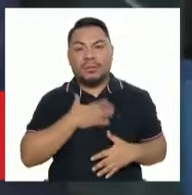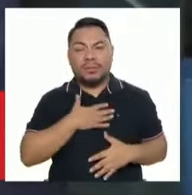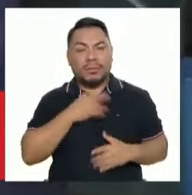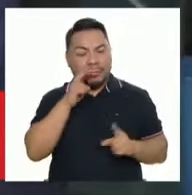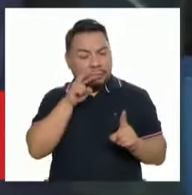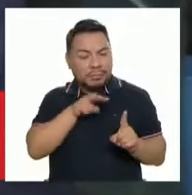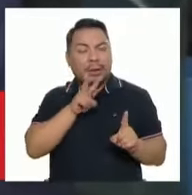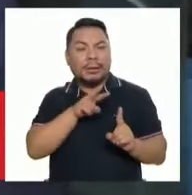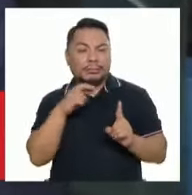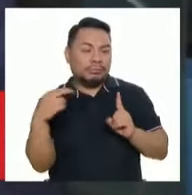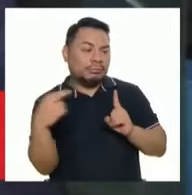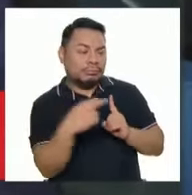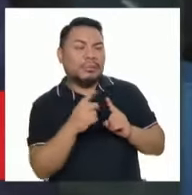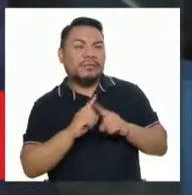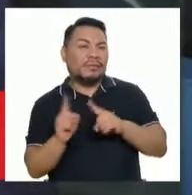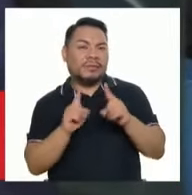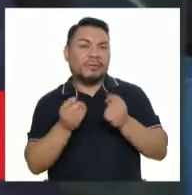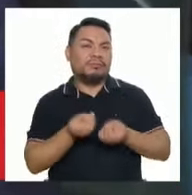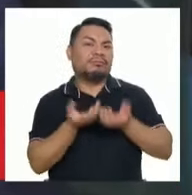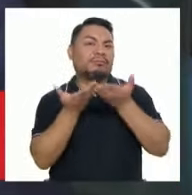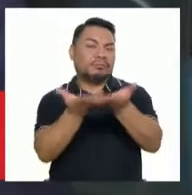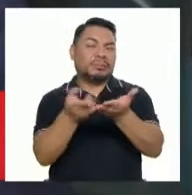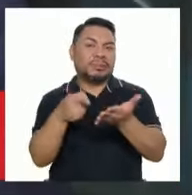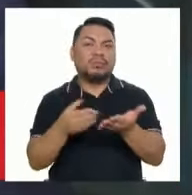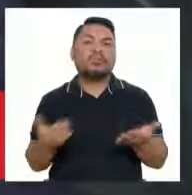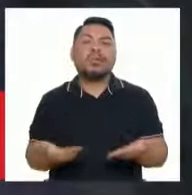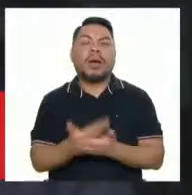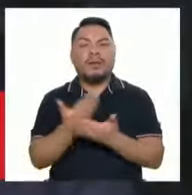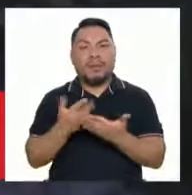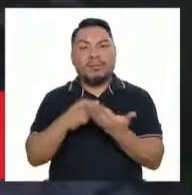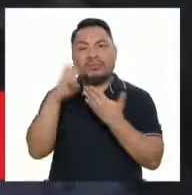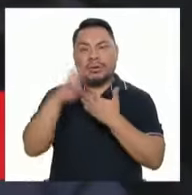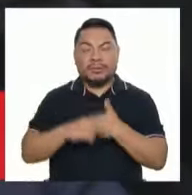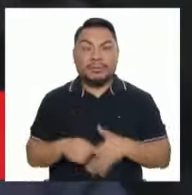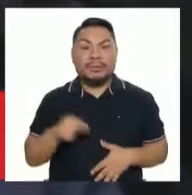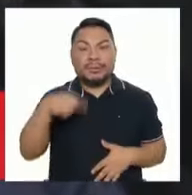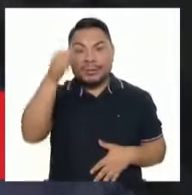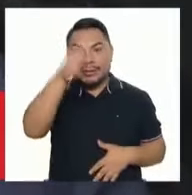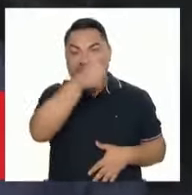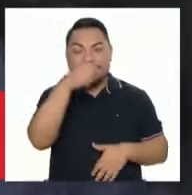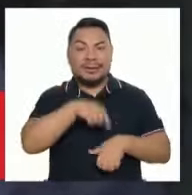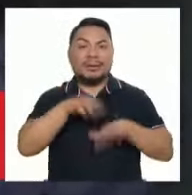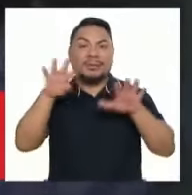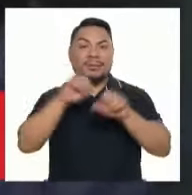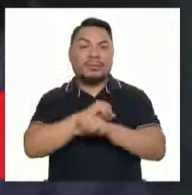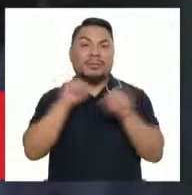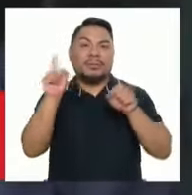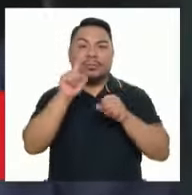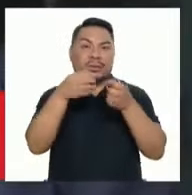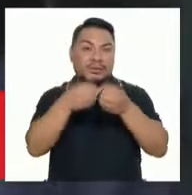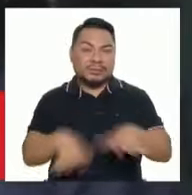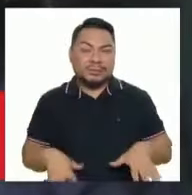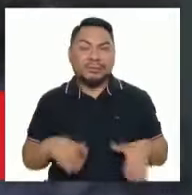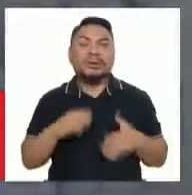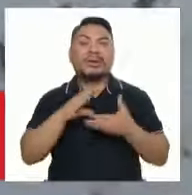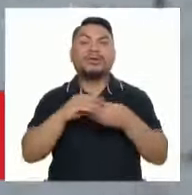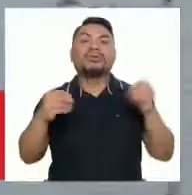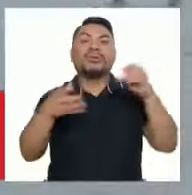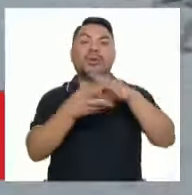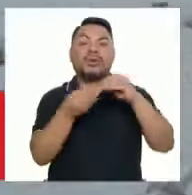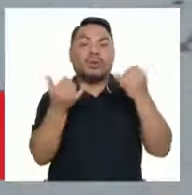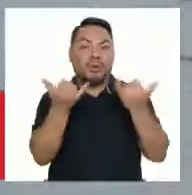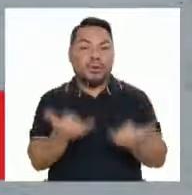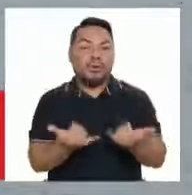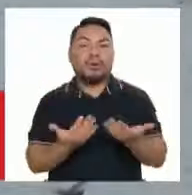humano. Es lo que queremos trasladar con esta nueva propuesta. Bueno, este domingo a las 9 de la mañana no se pierdan Crónicas de